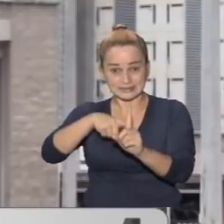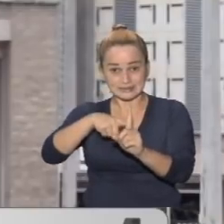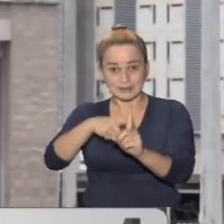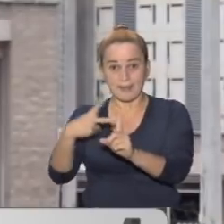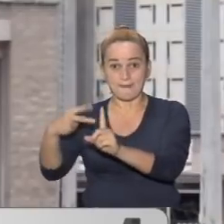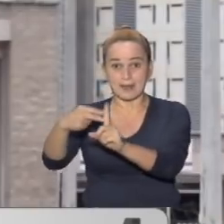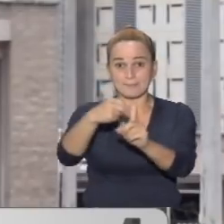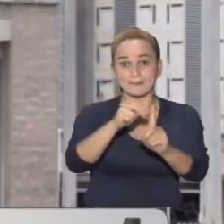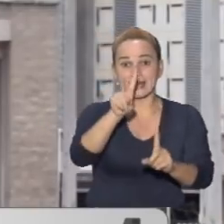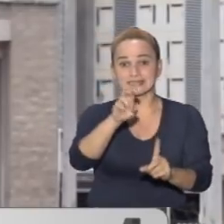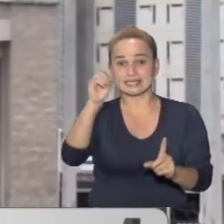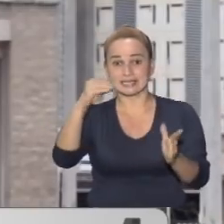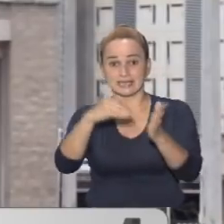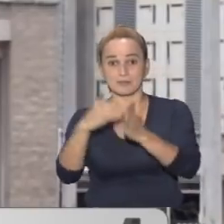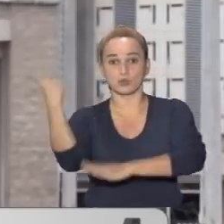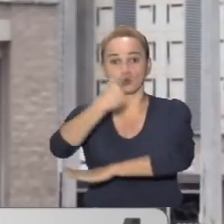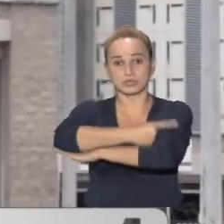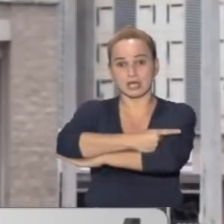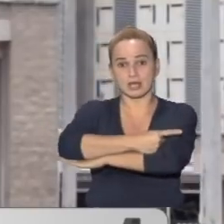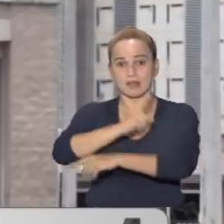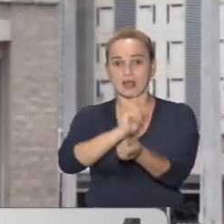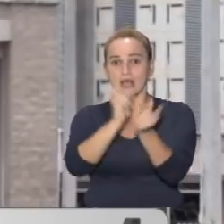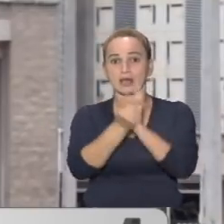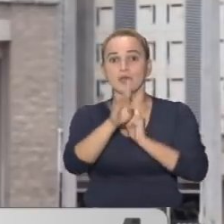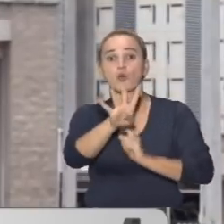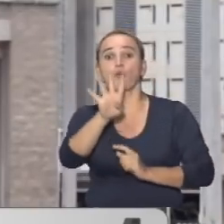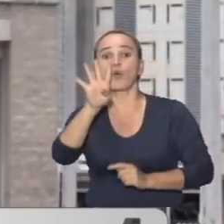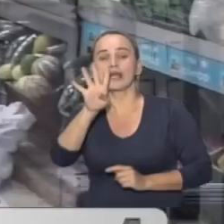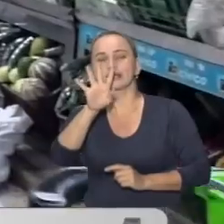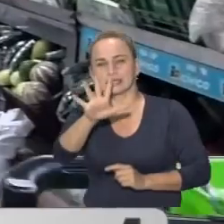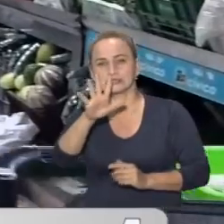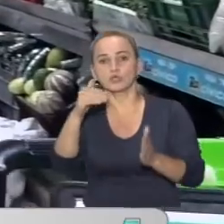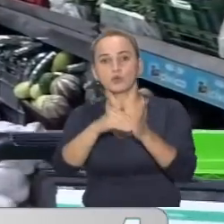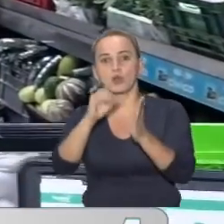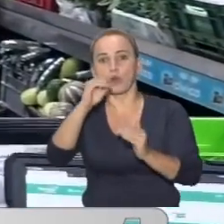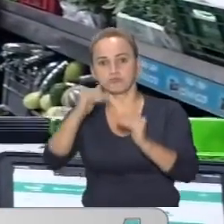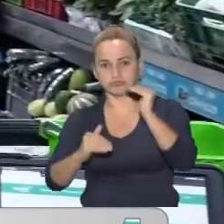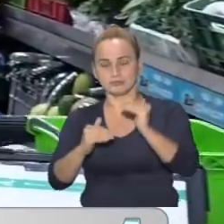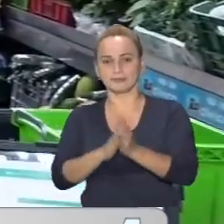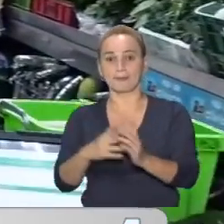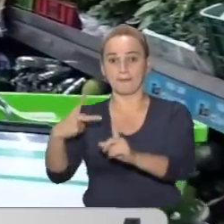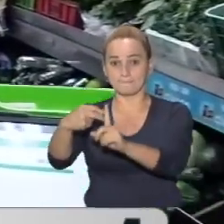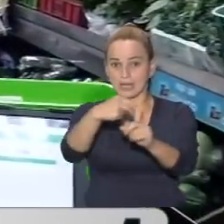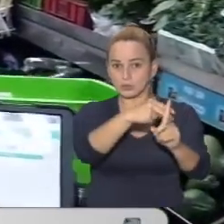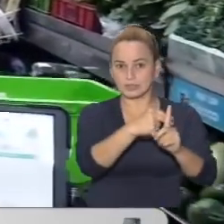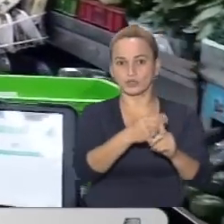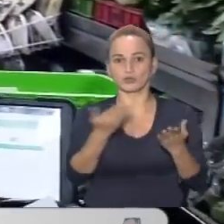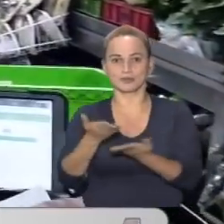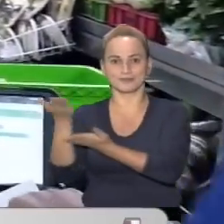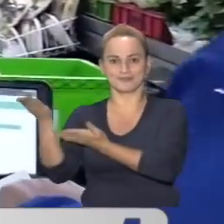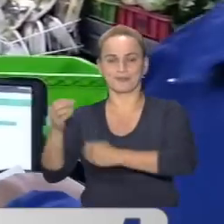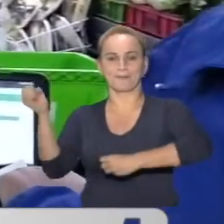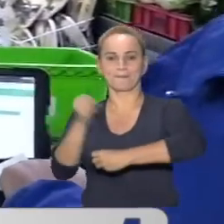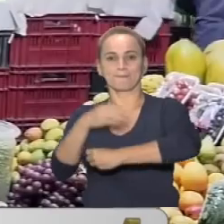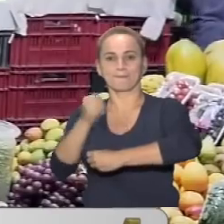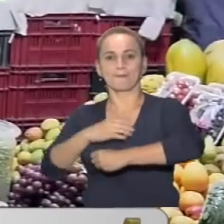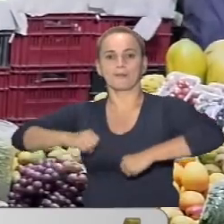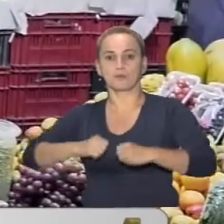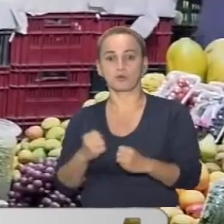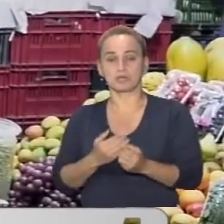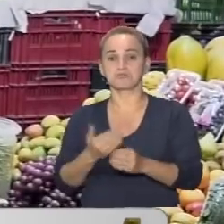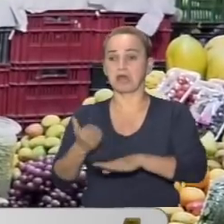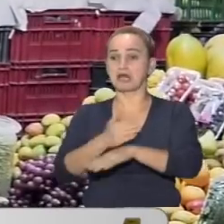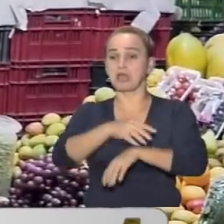aplicar 70.000 dosis diarias a 45.000 o menos. La vacunación se tomó las plazas de mercado en Bogotá ante la